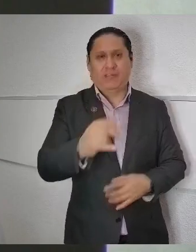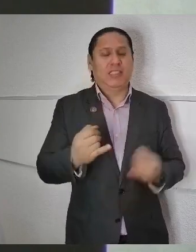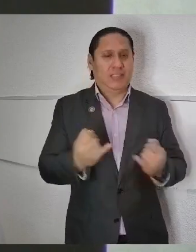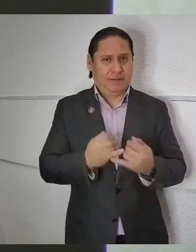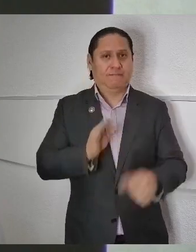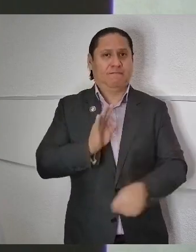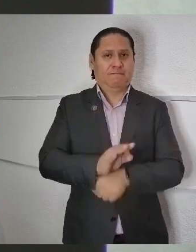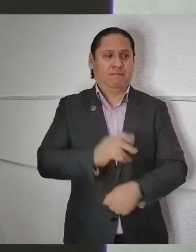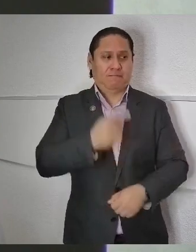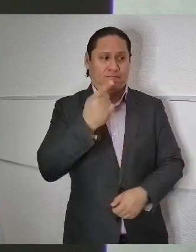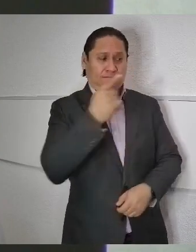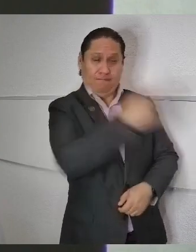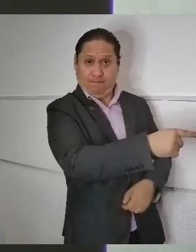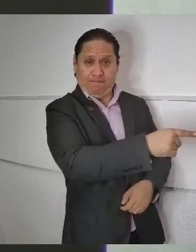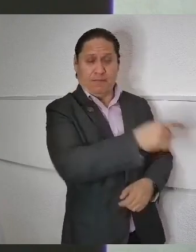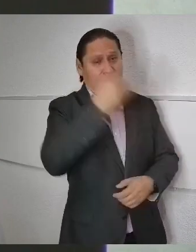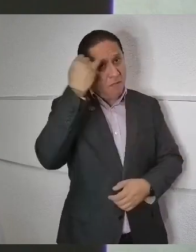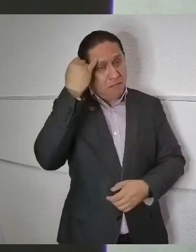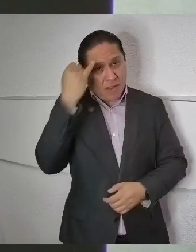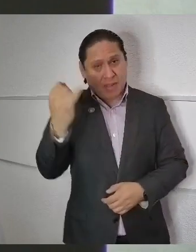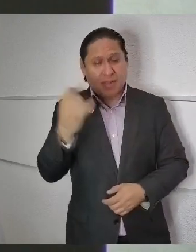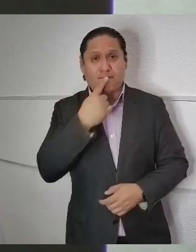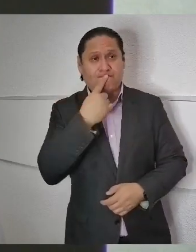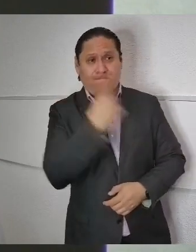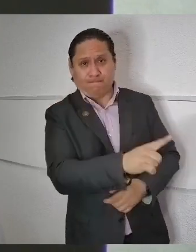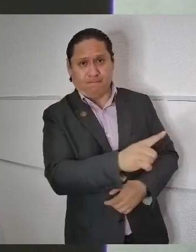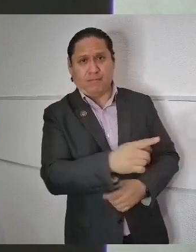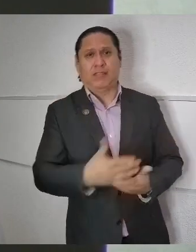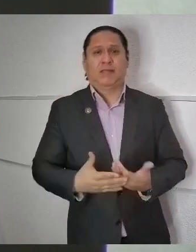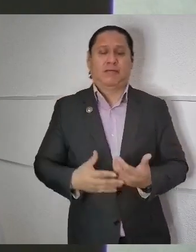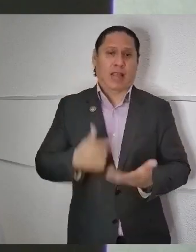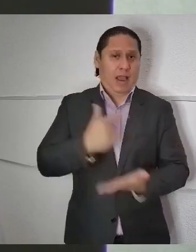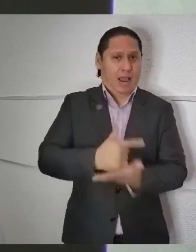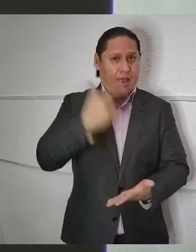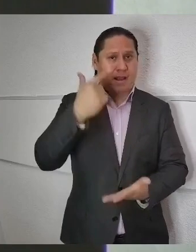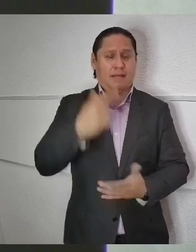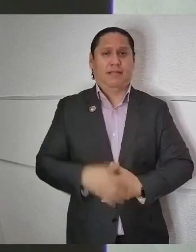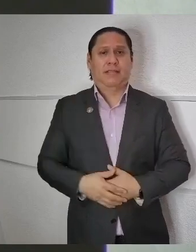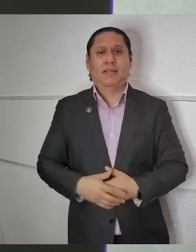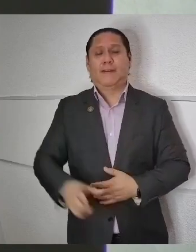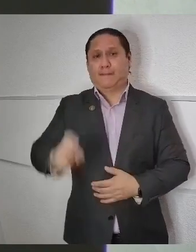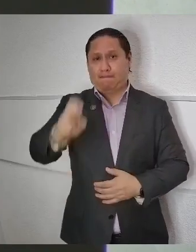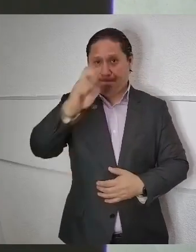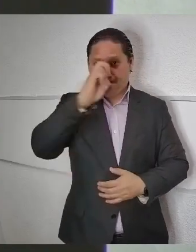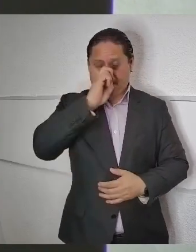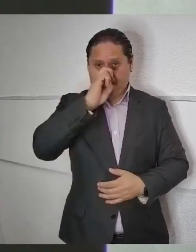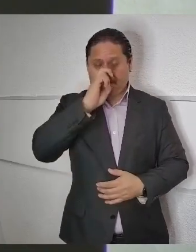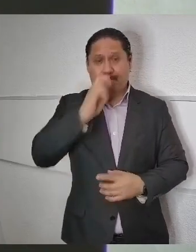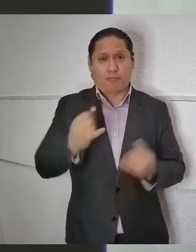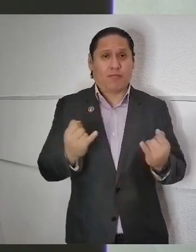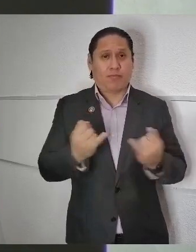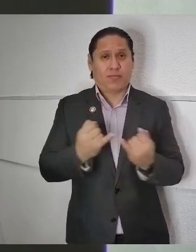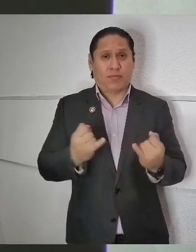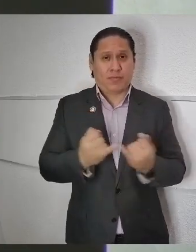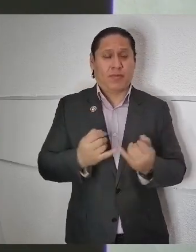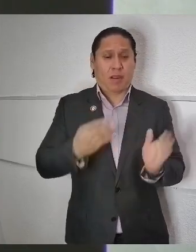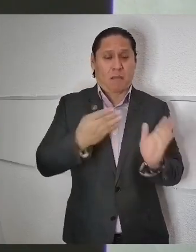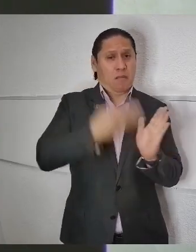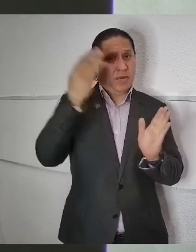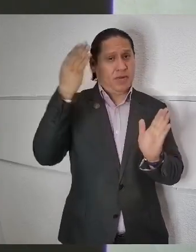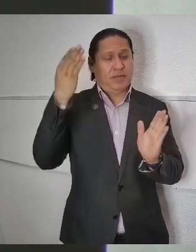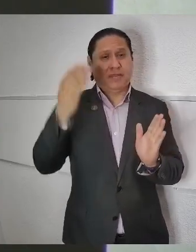que sean acusados por ese delito, pero se endurecen las penas tanto en las